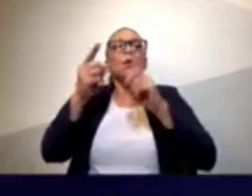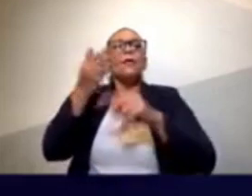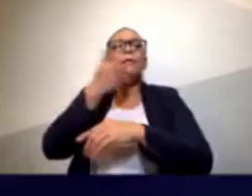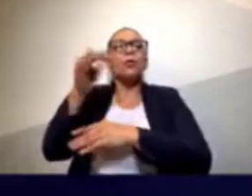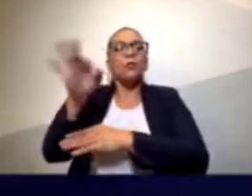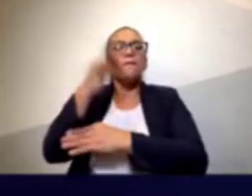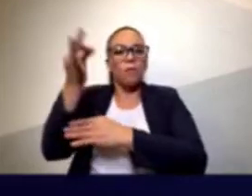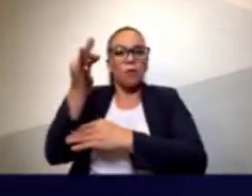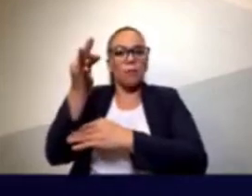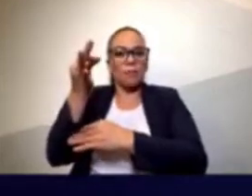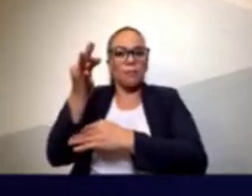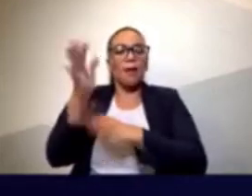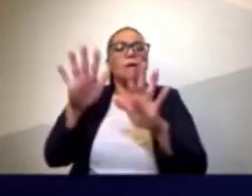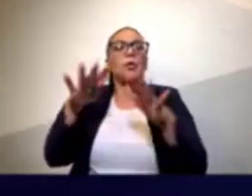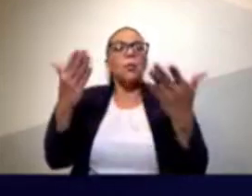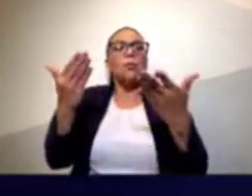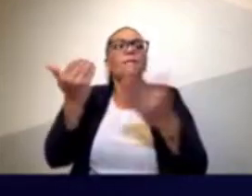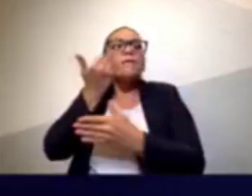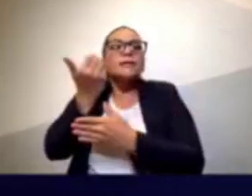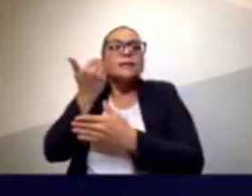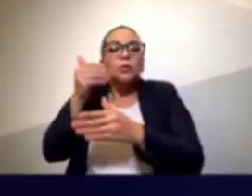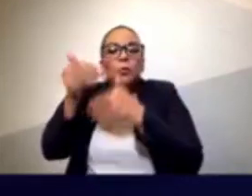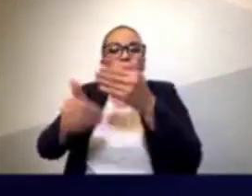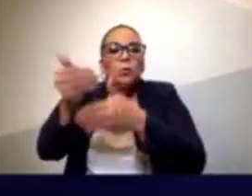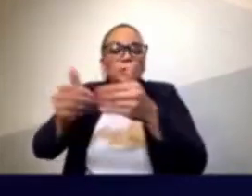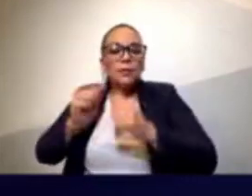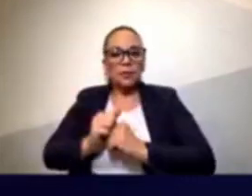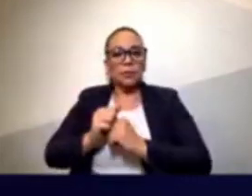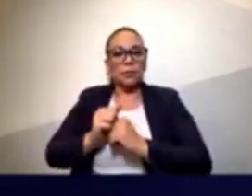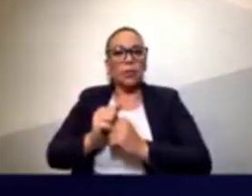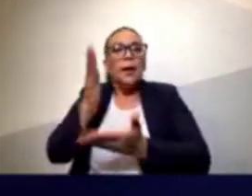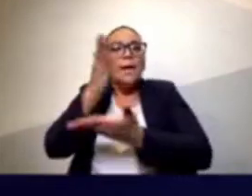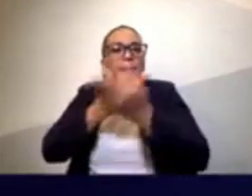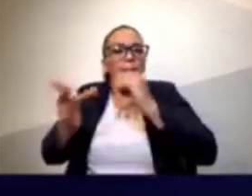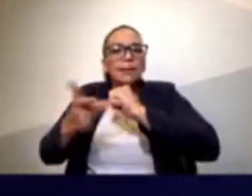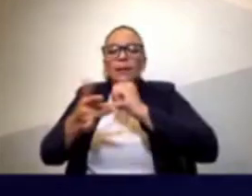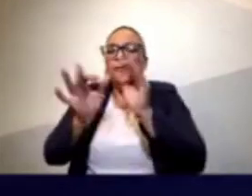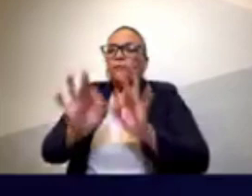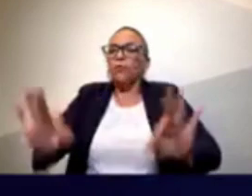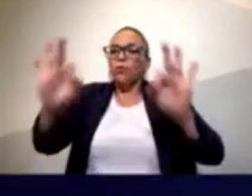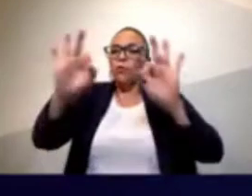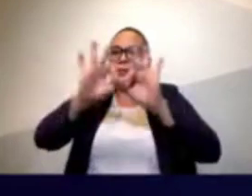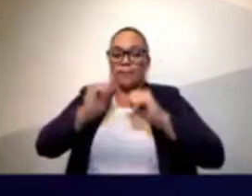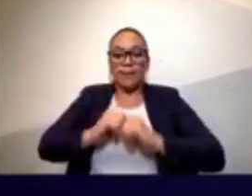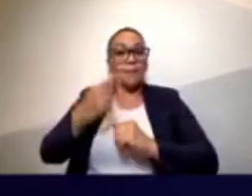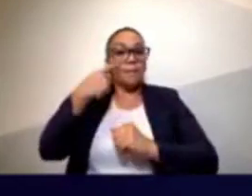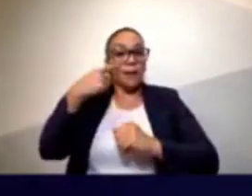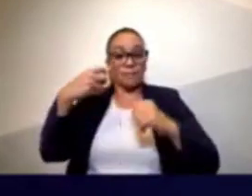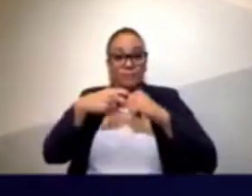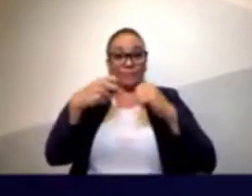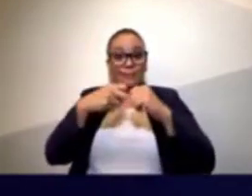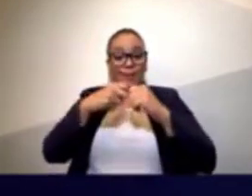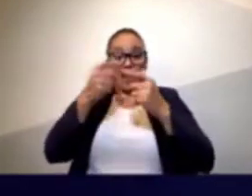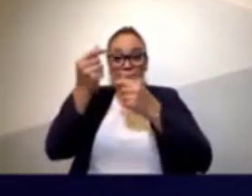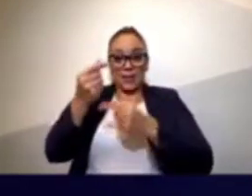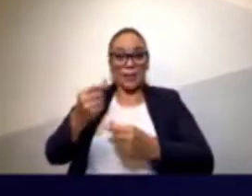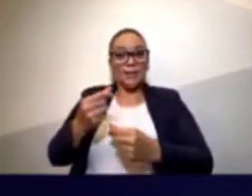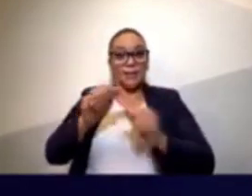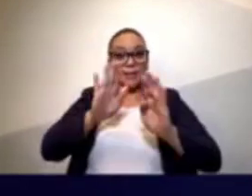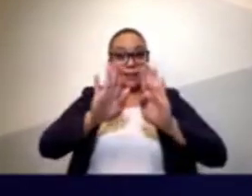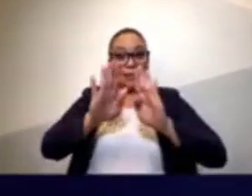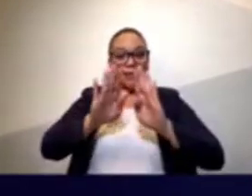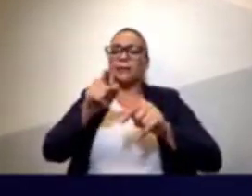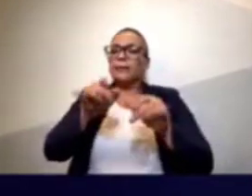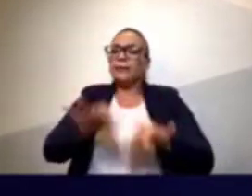hacerlo? Facilitando el proceso. La tecnificación es fundamental. Hacienda Digital es el catalizador de toda